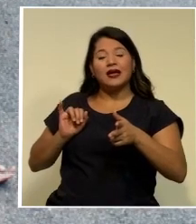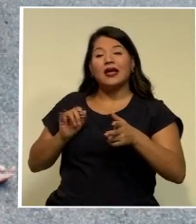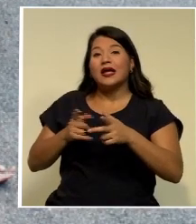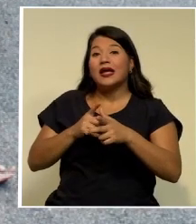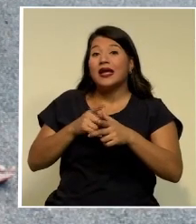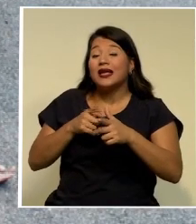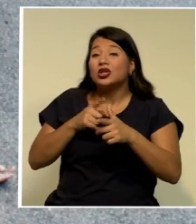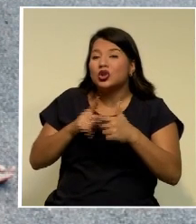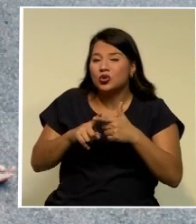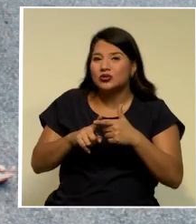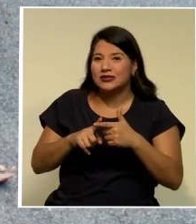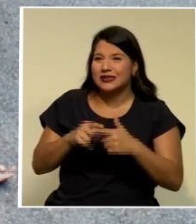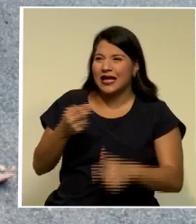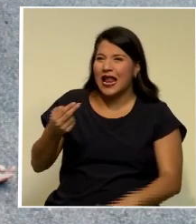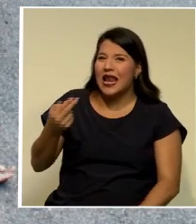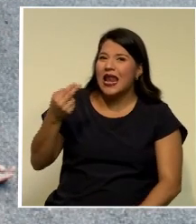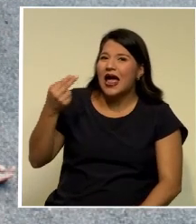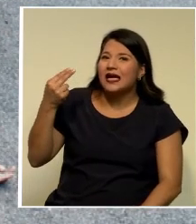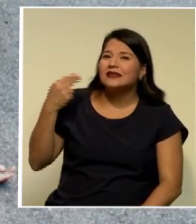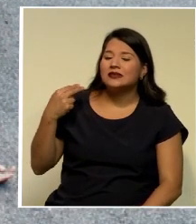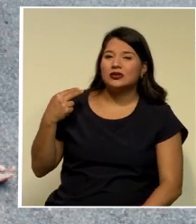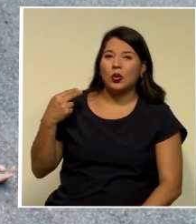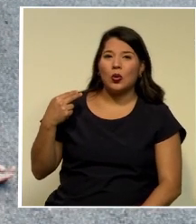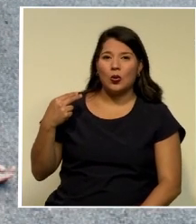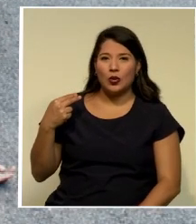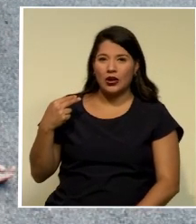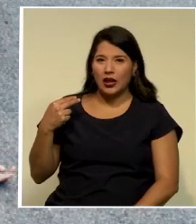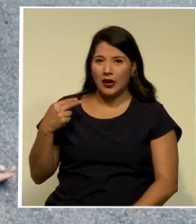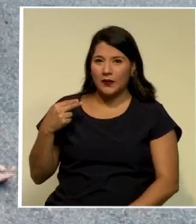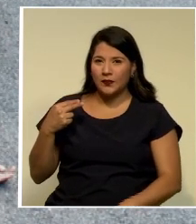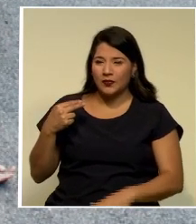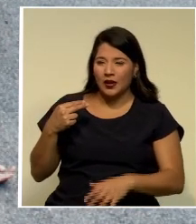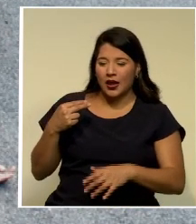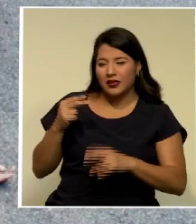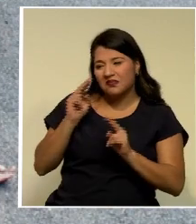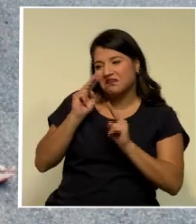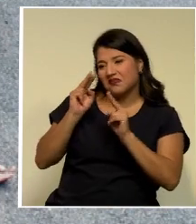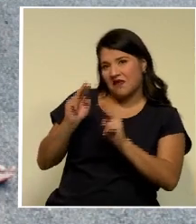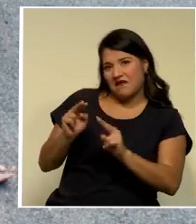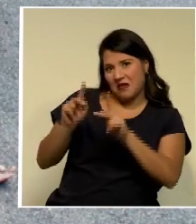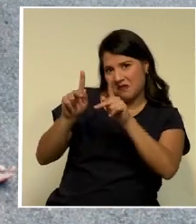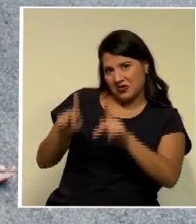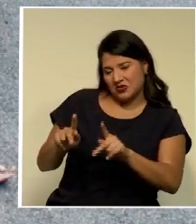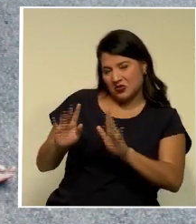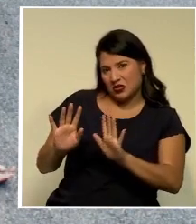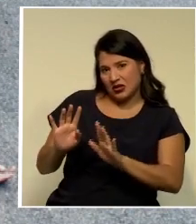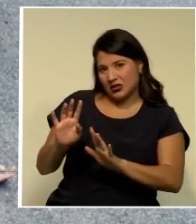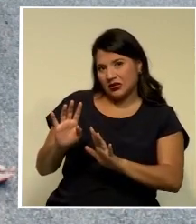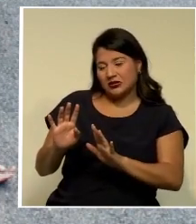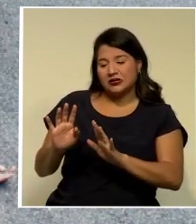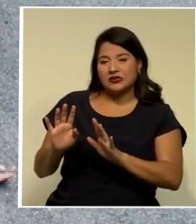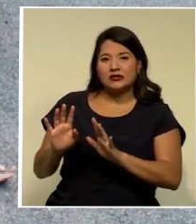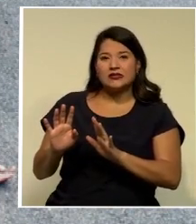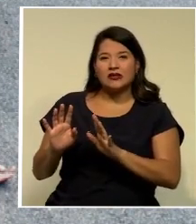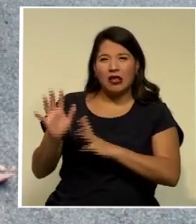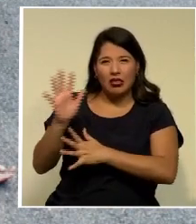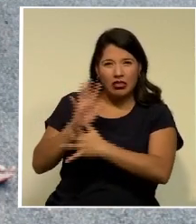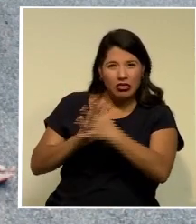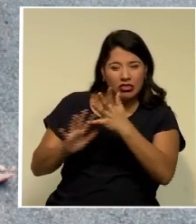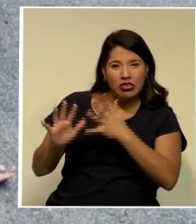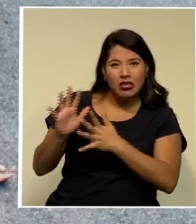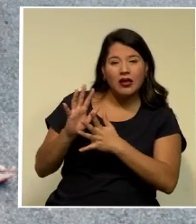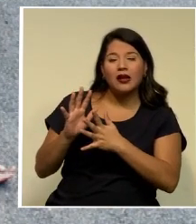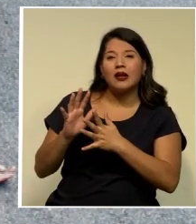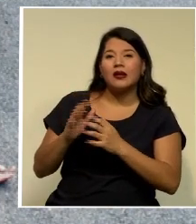de la foto es, más allá de la lectura que la fotografía de por sí tiene, ¿verdad? A nivel, digamos, de información de lo que